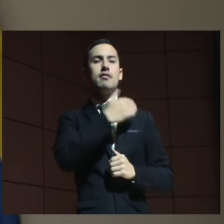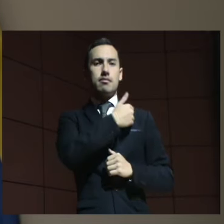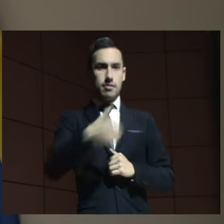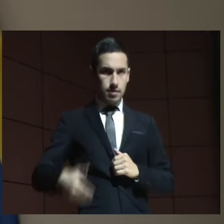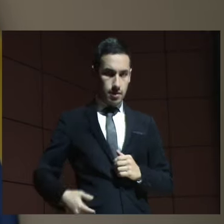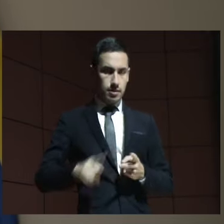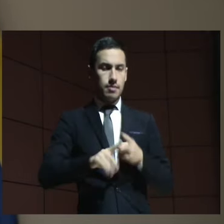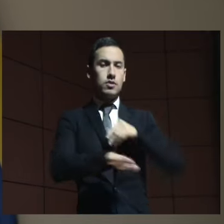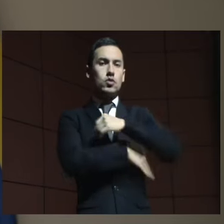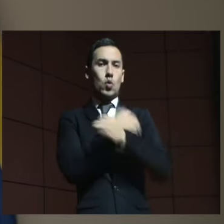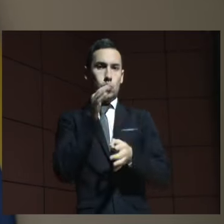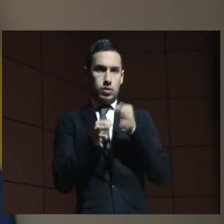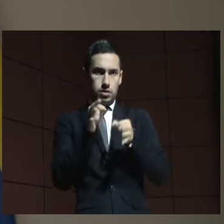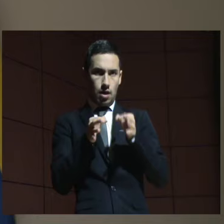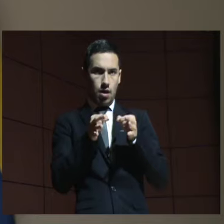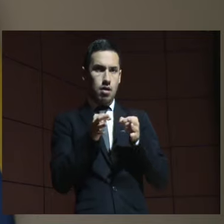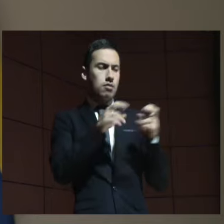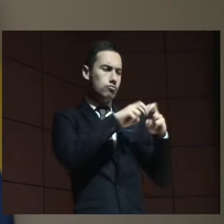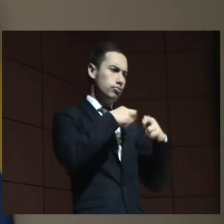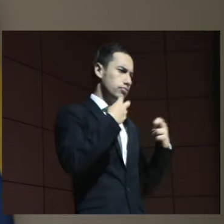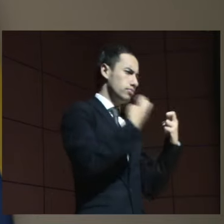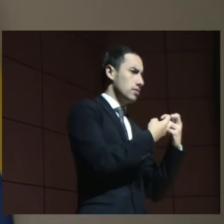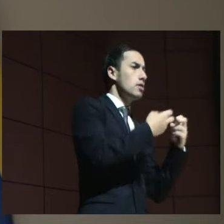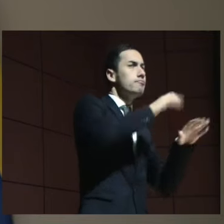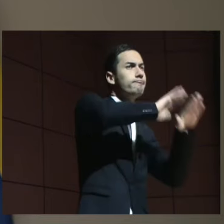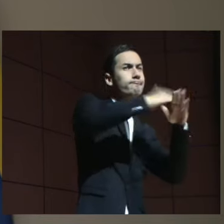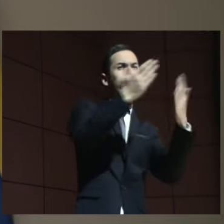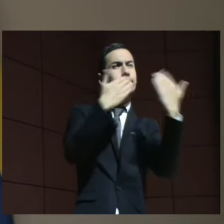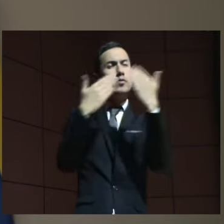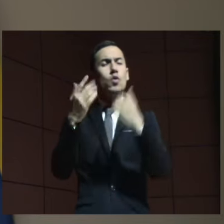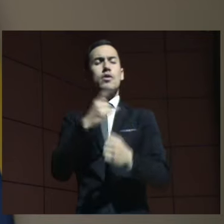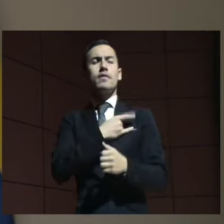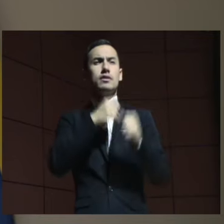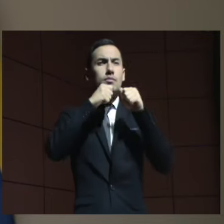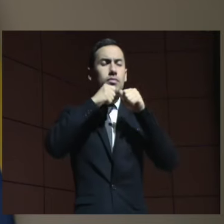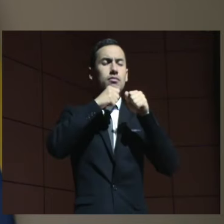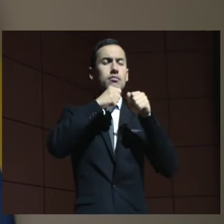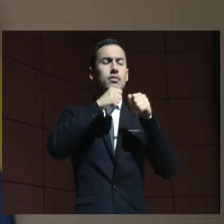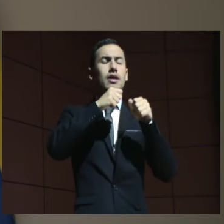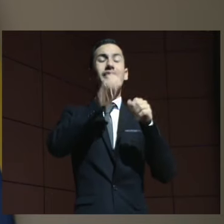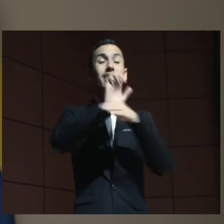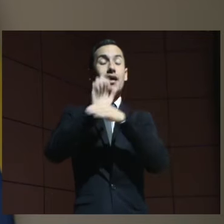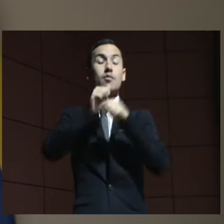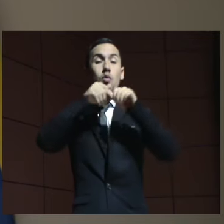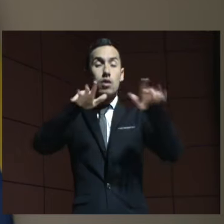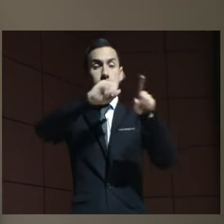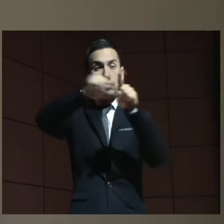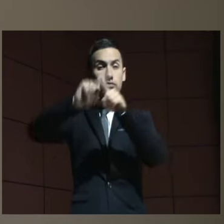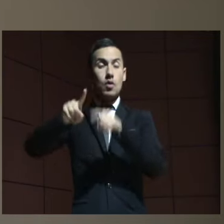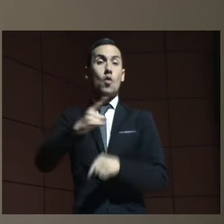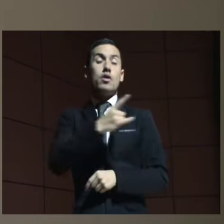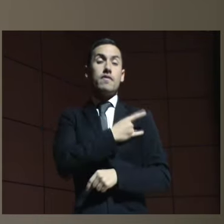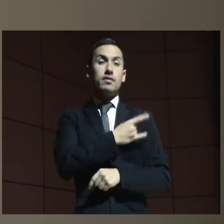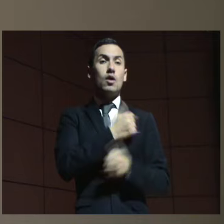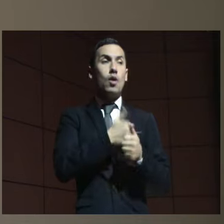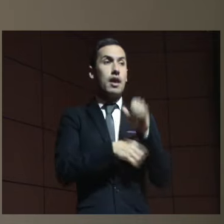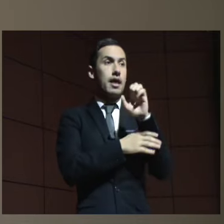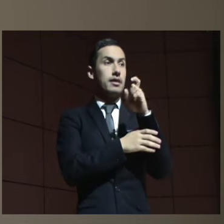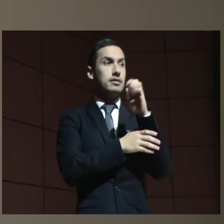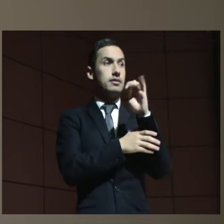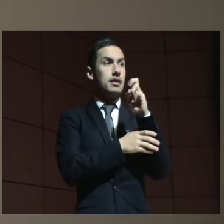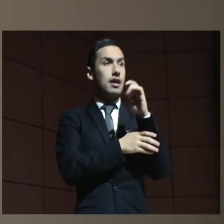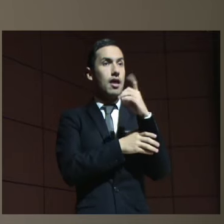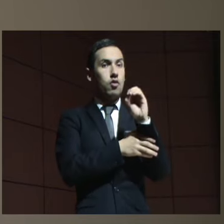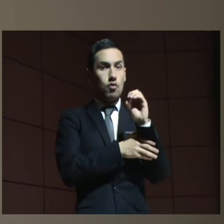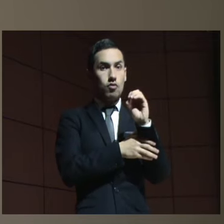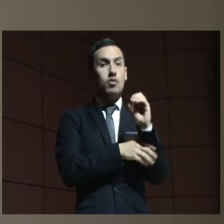Presidencia de la República y el Ministerio de Justicia, en donde junto a muchas entidades públicas y universidades como los Andes y el Externado